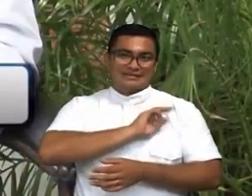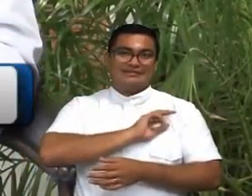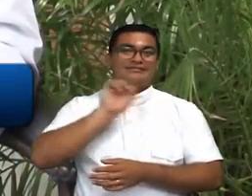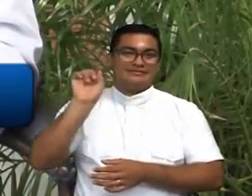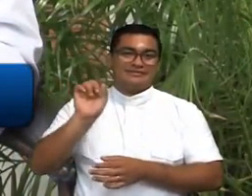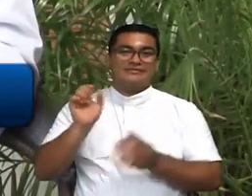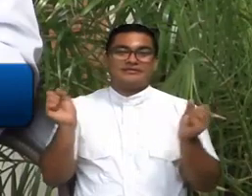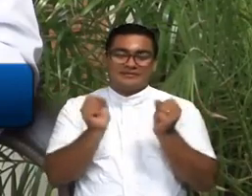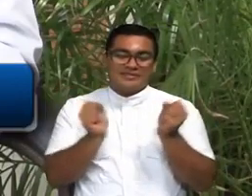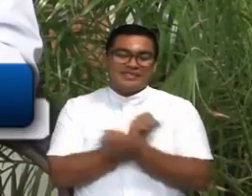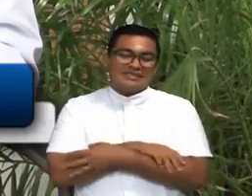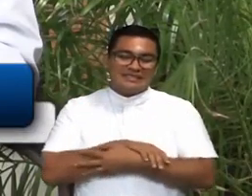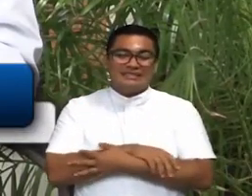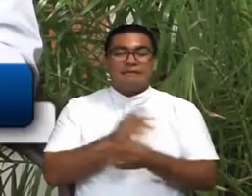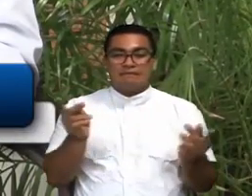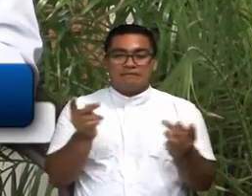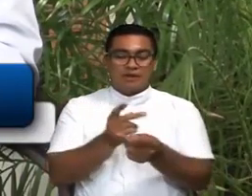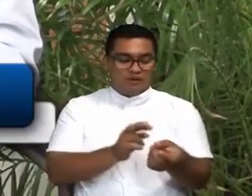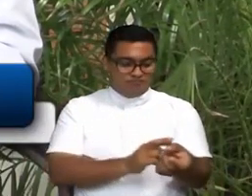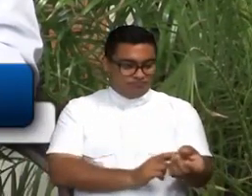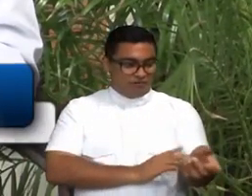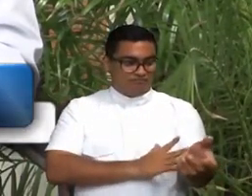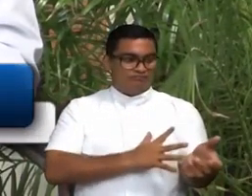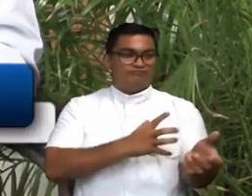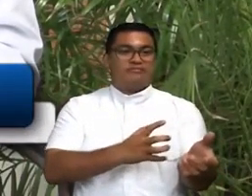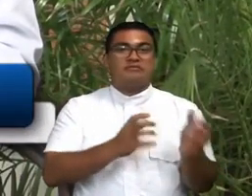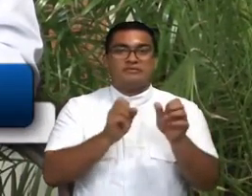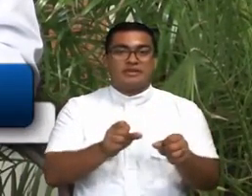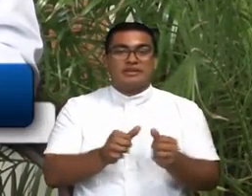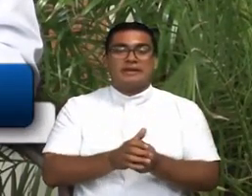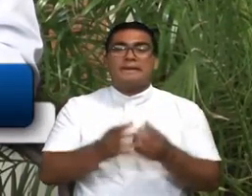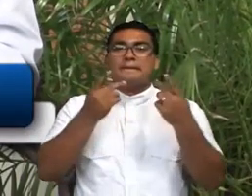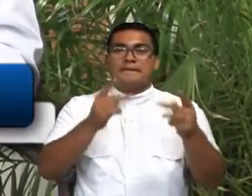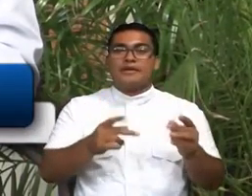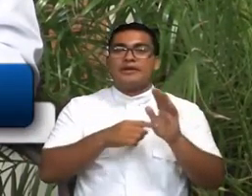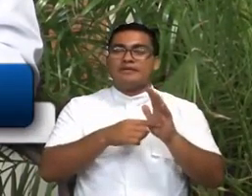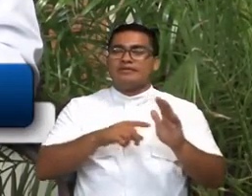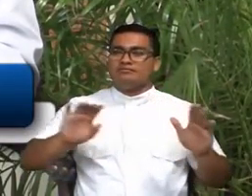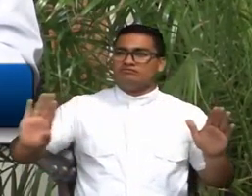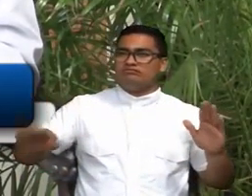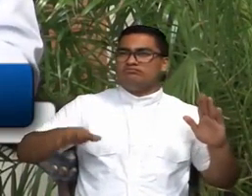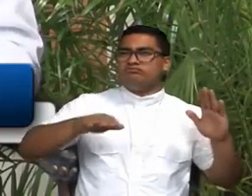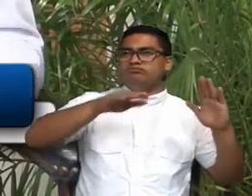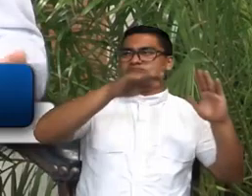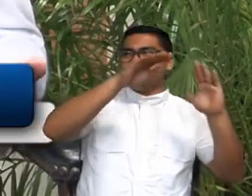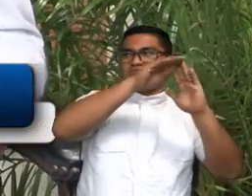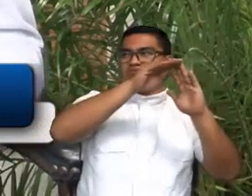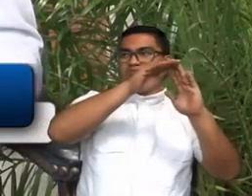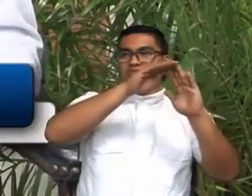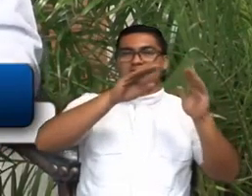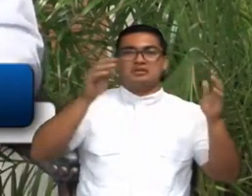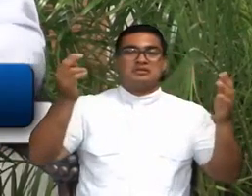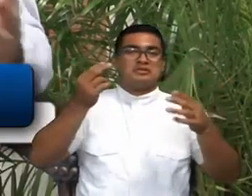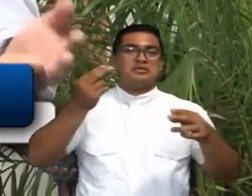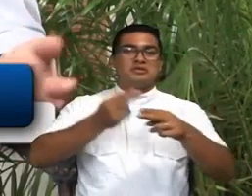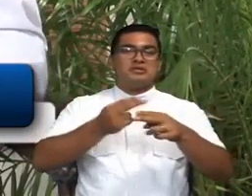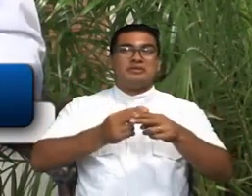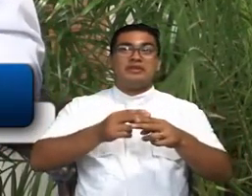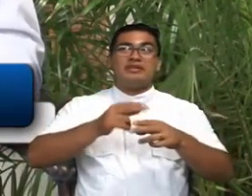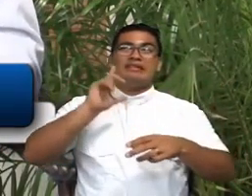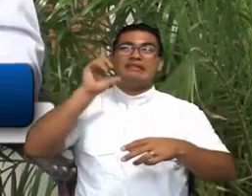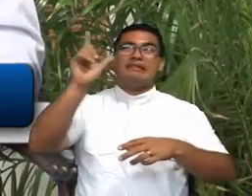¿ya? Pero sí se podría decirse, eso le da más que todo a las personas que viven, por ejemplo, en Alaska, uh-huh, o en lugares